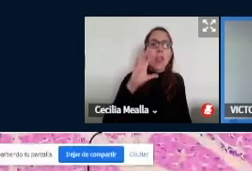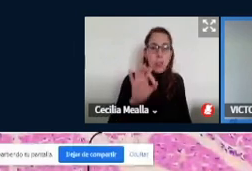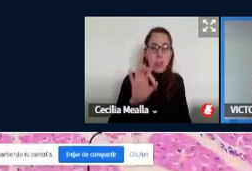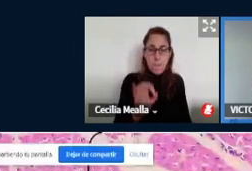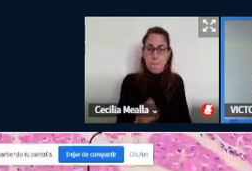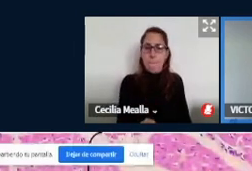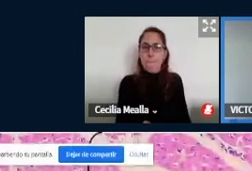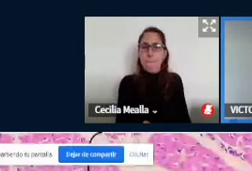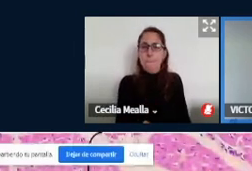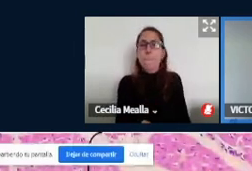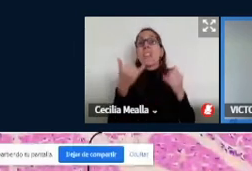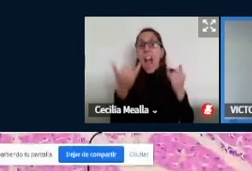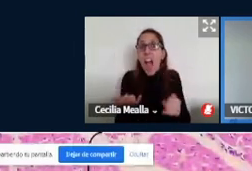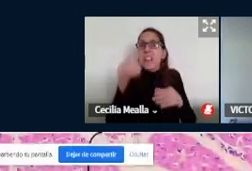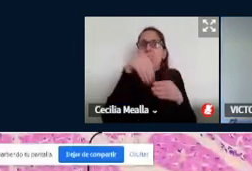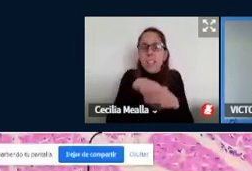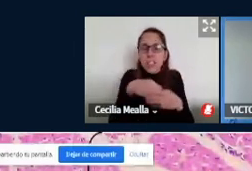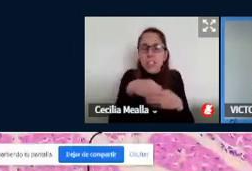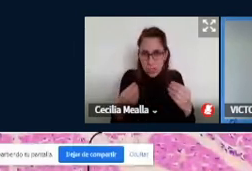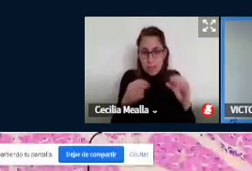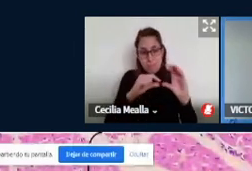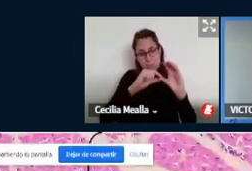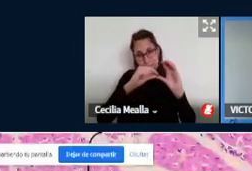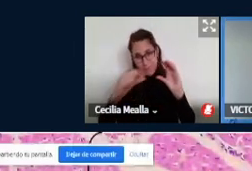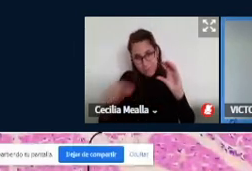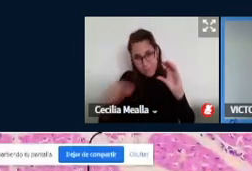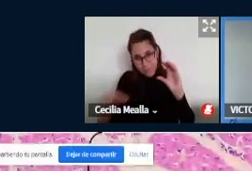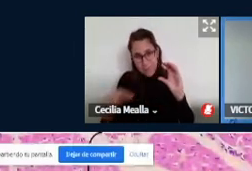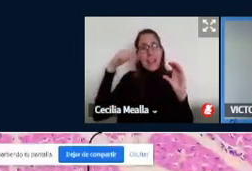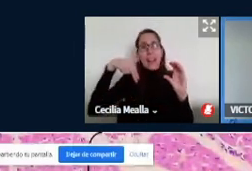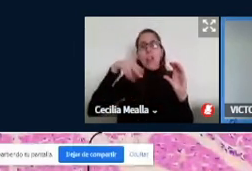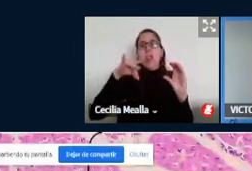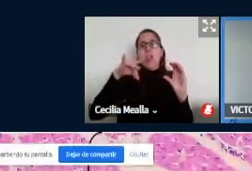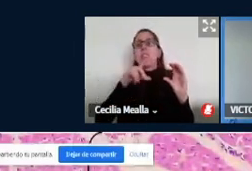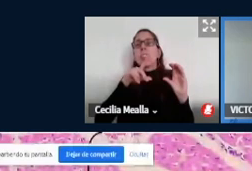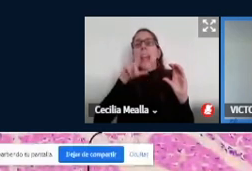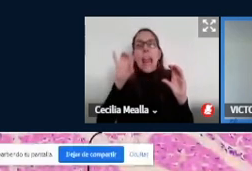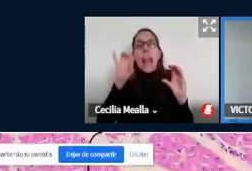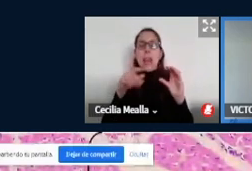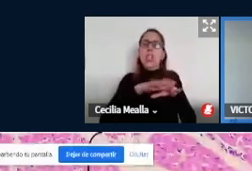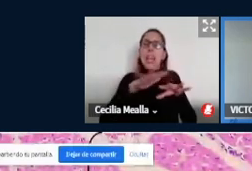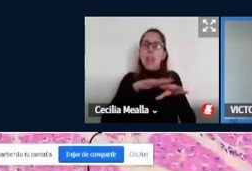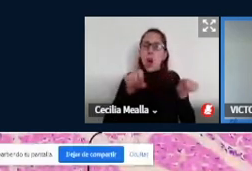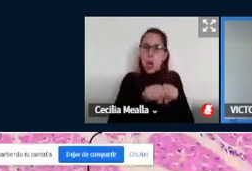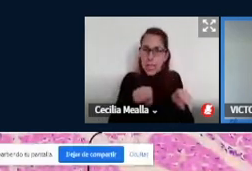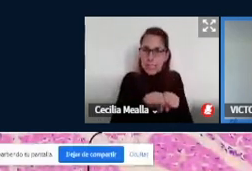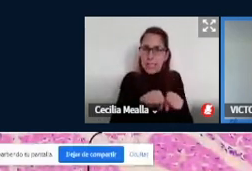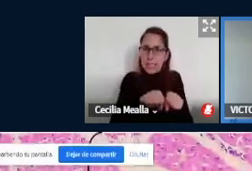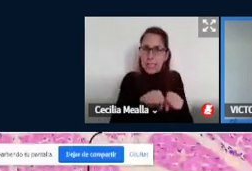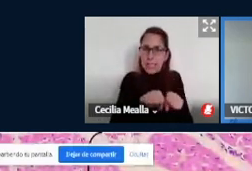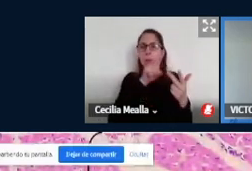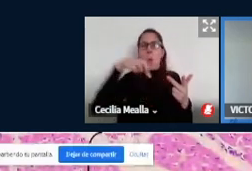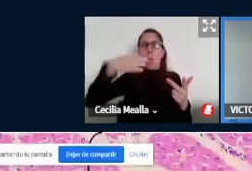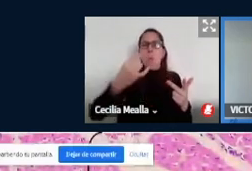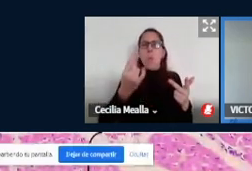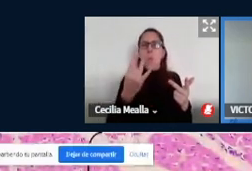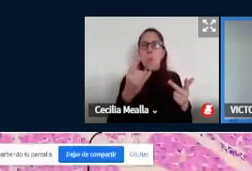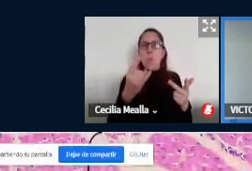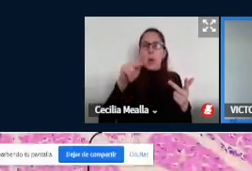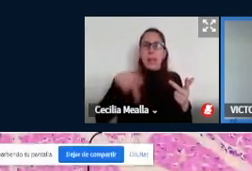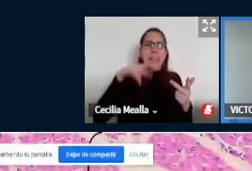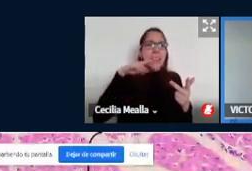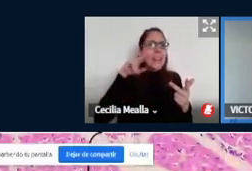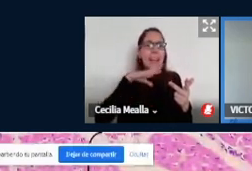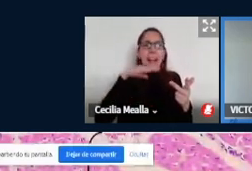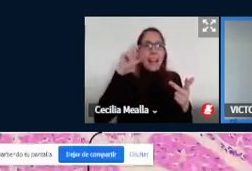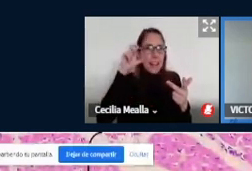este endotelio, tejido conectivo, fibras de Purkinje, vasos sanguíneos y tejido,